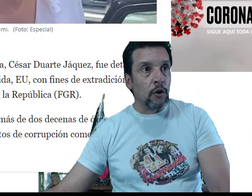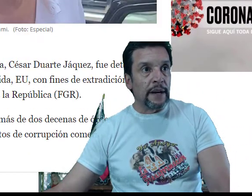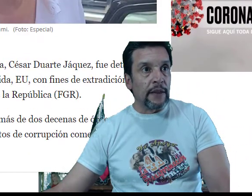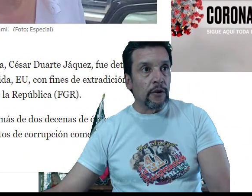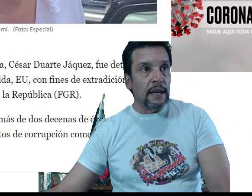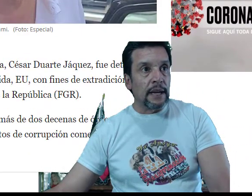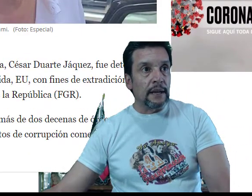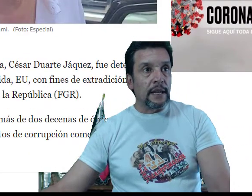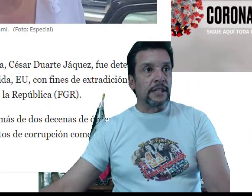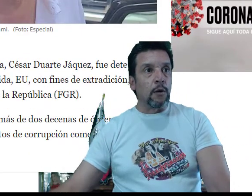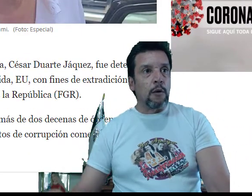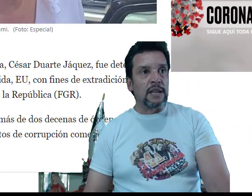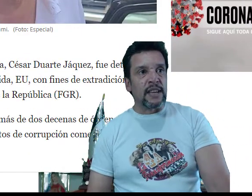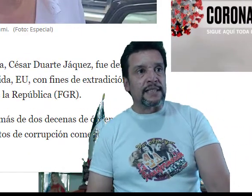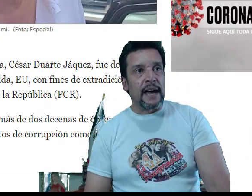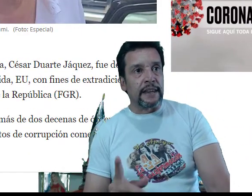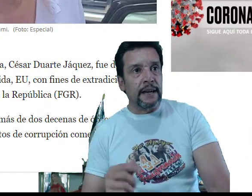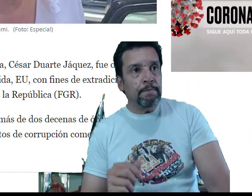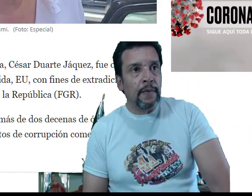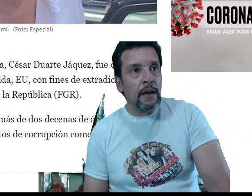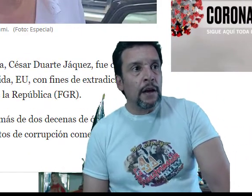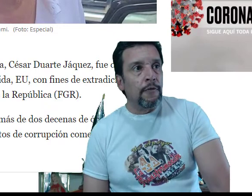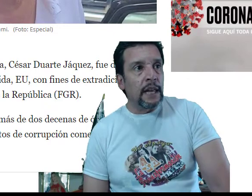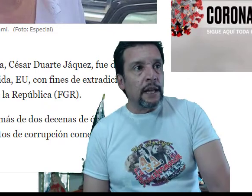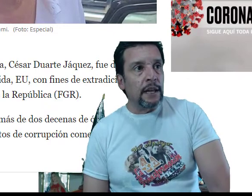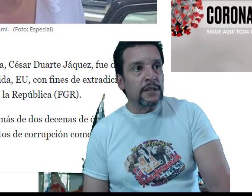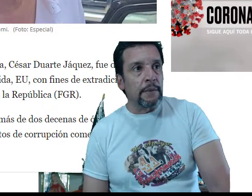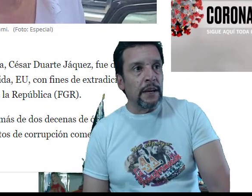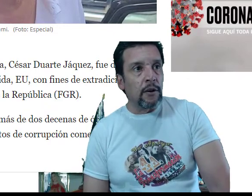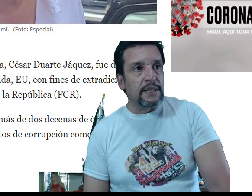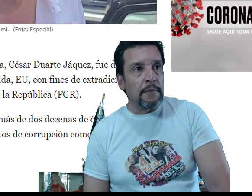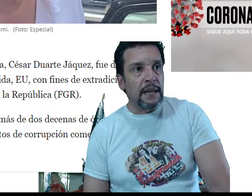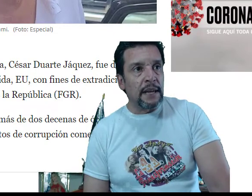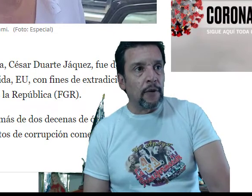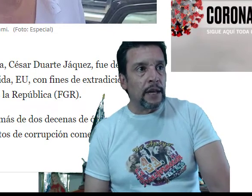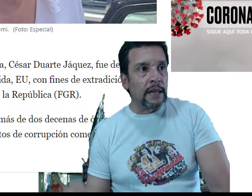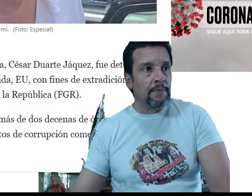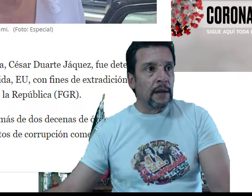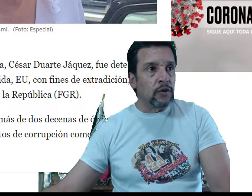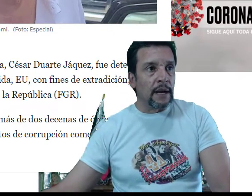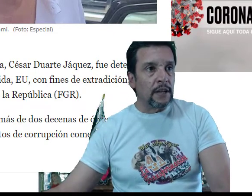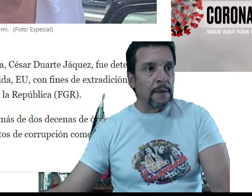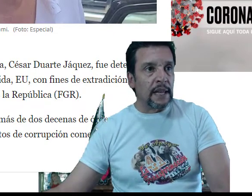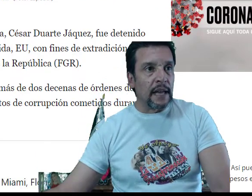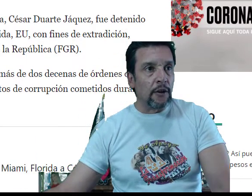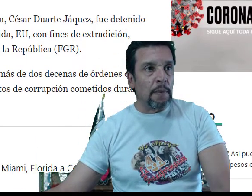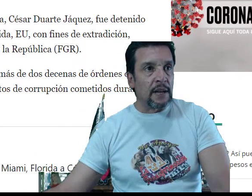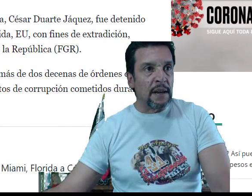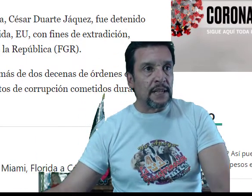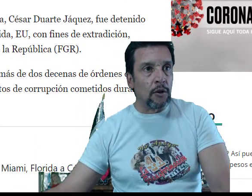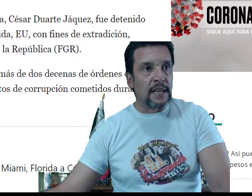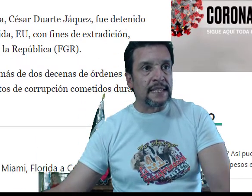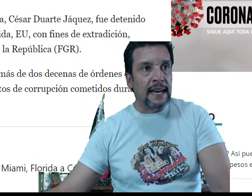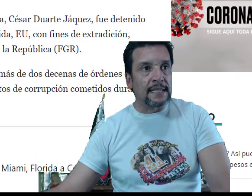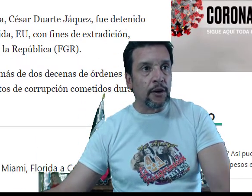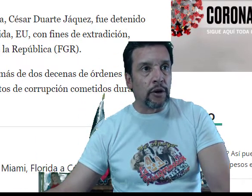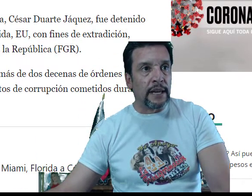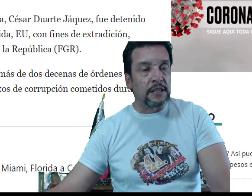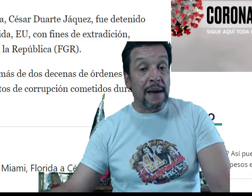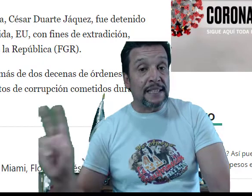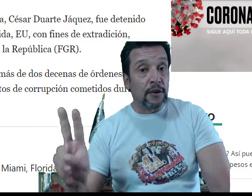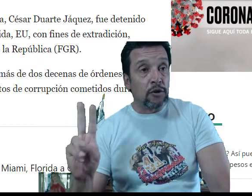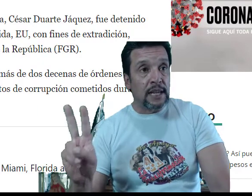El exgobernador de Chihuahua, César D., fue detenido este miércoles en Miami, Florida. Sobre el exmandatario pesan más de 2 decenas